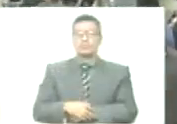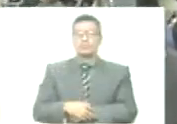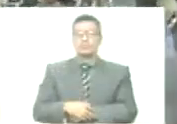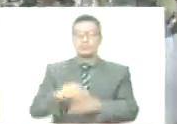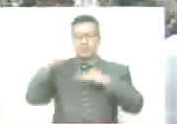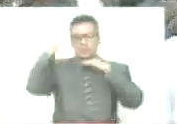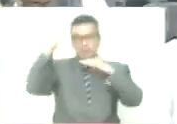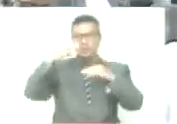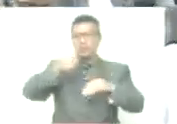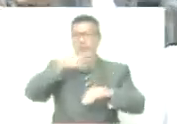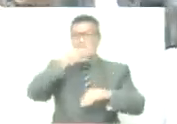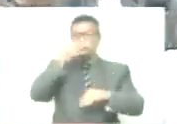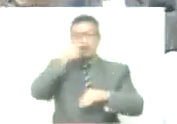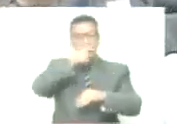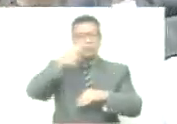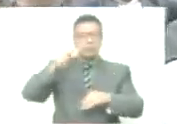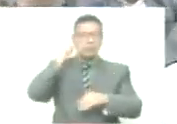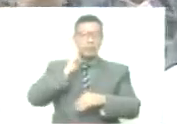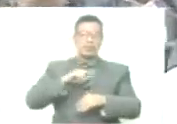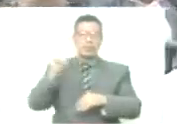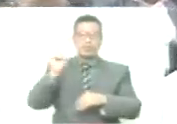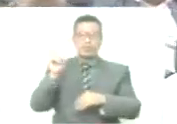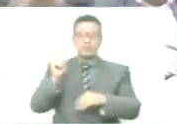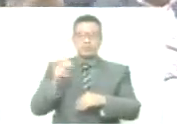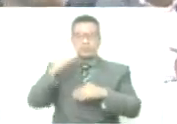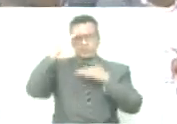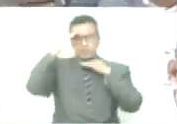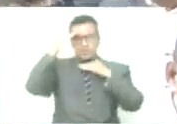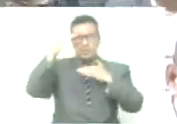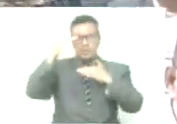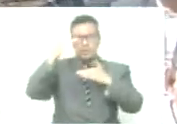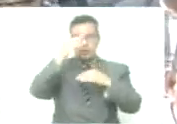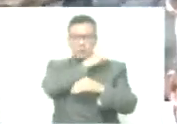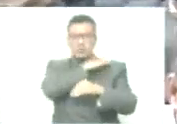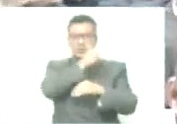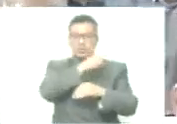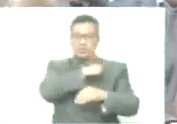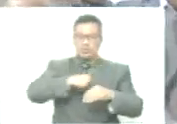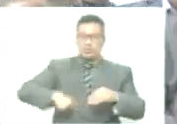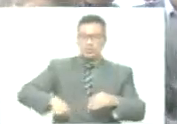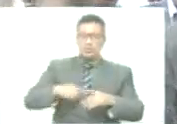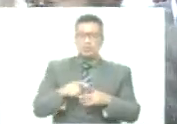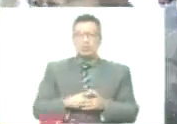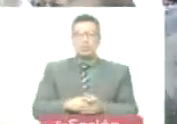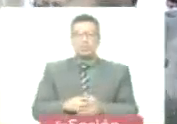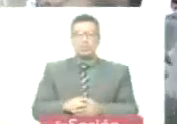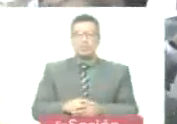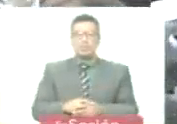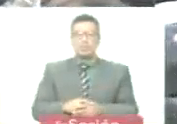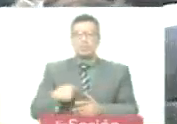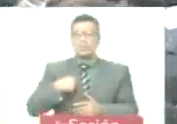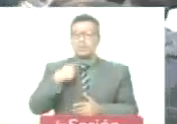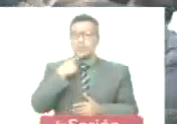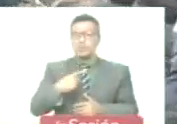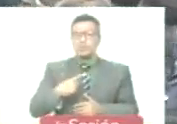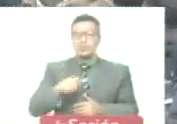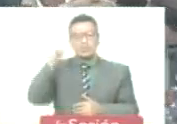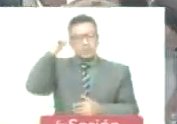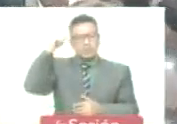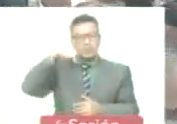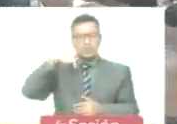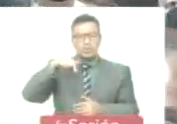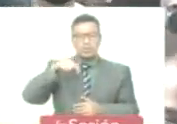Saludos, buenas tardes a todo el pueblo bolivariano de Venezuela. Saludos a la Junta Directiva, presidente. Es decir, hoy estamos